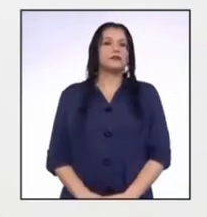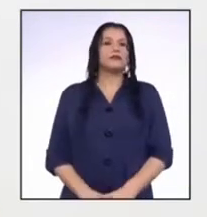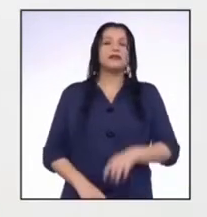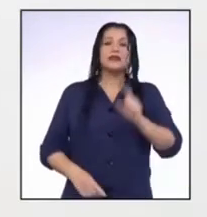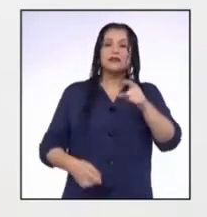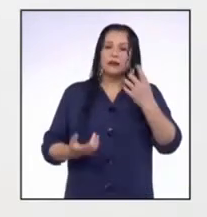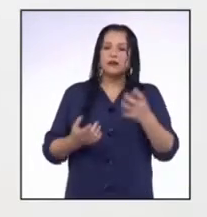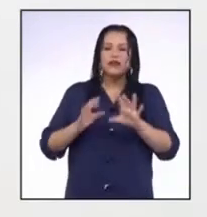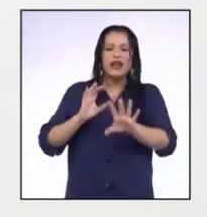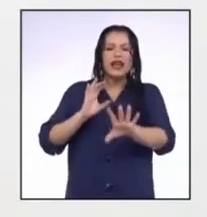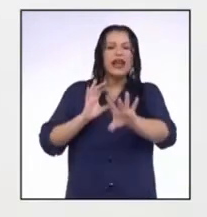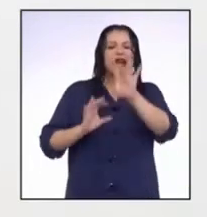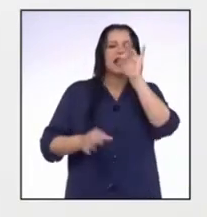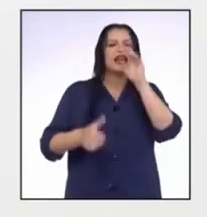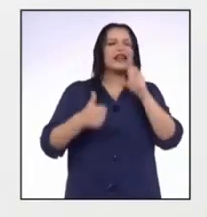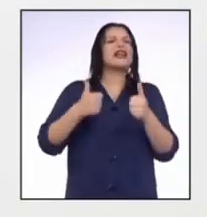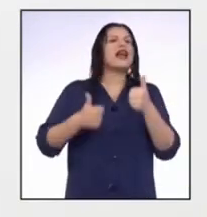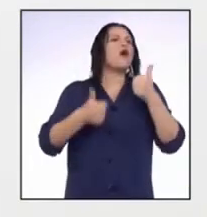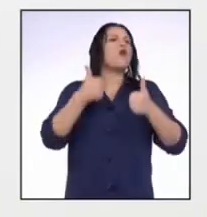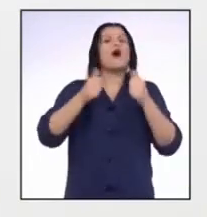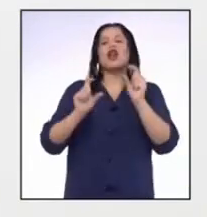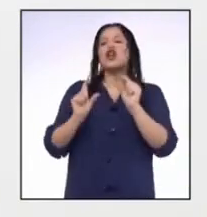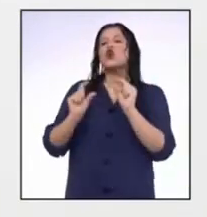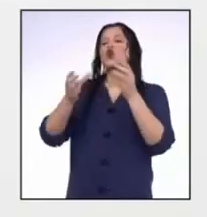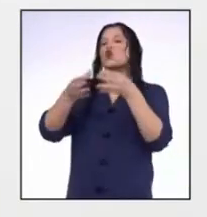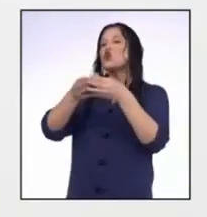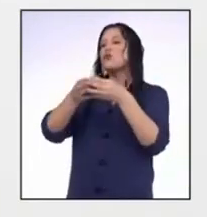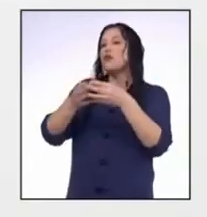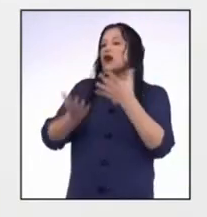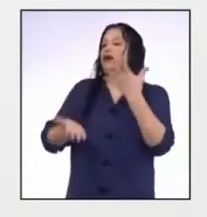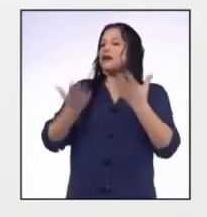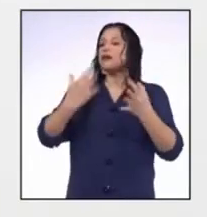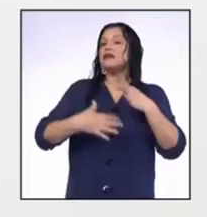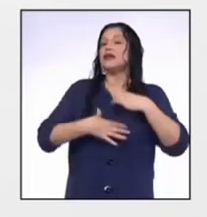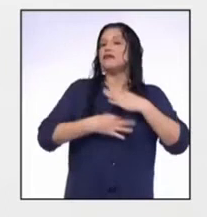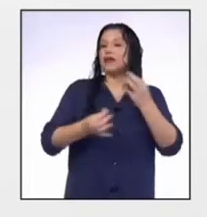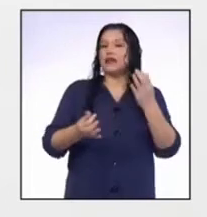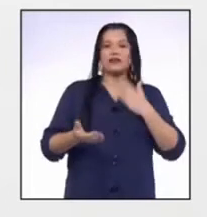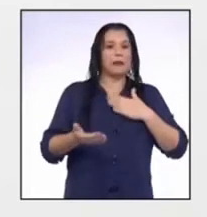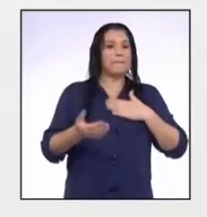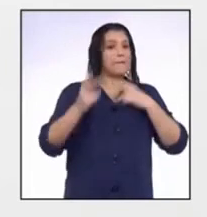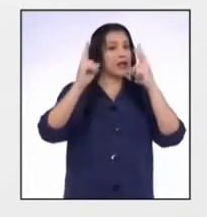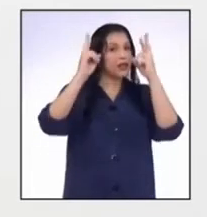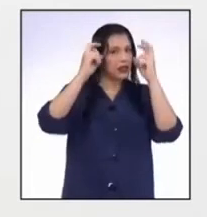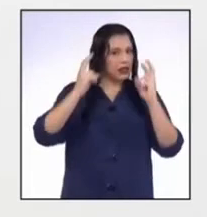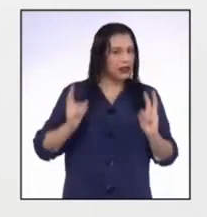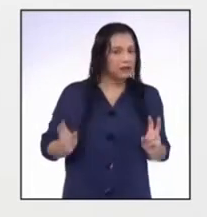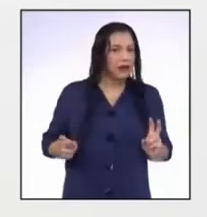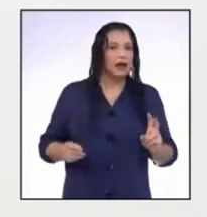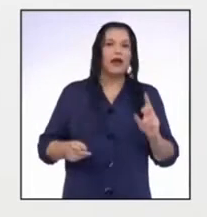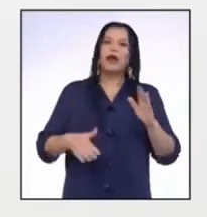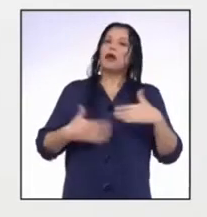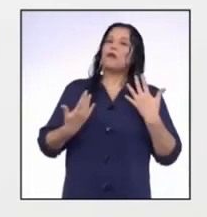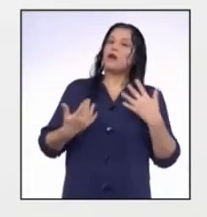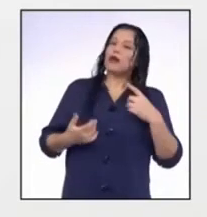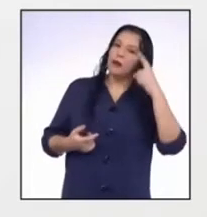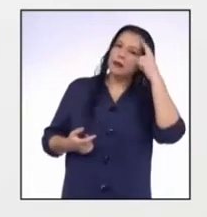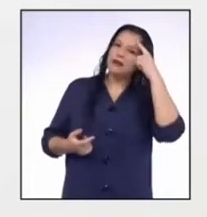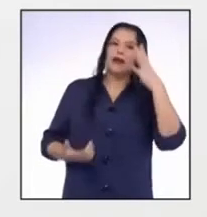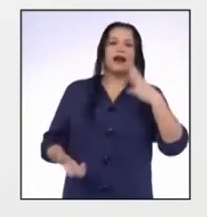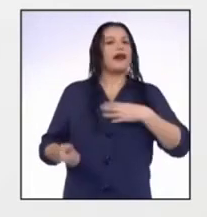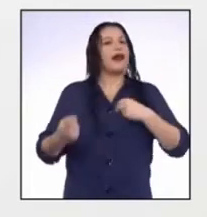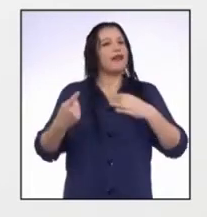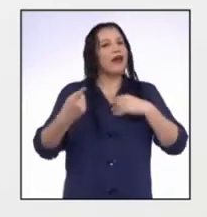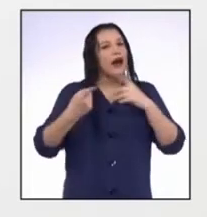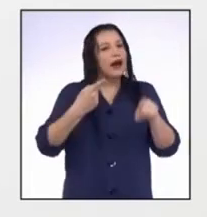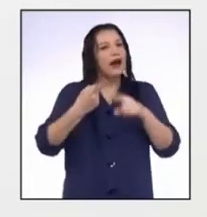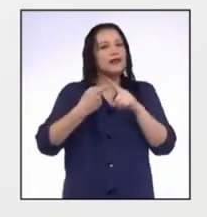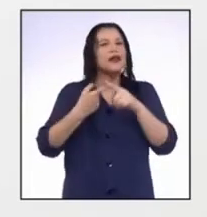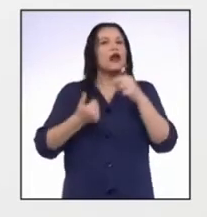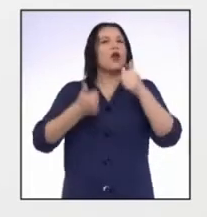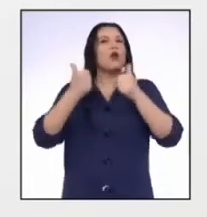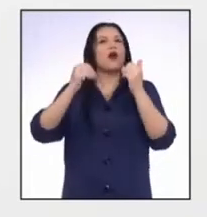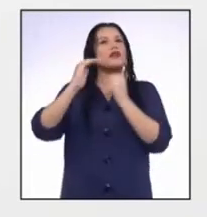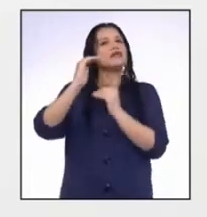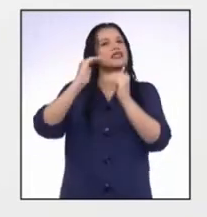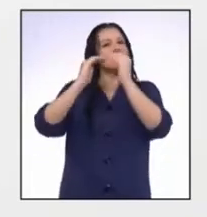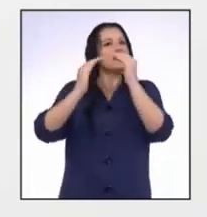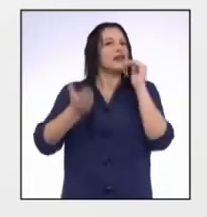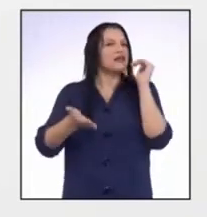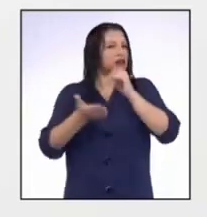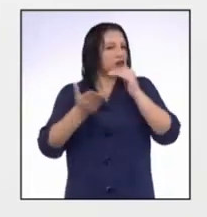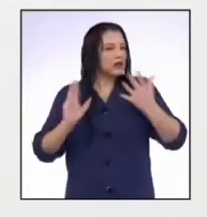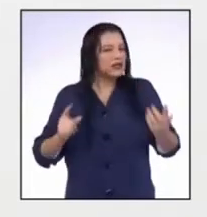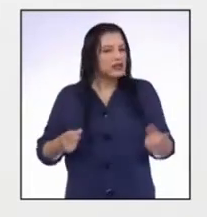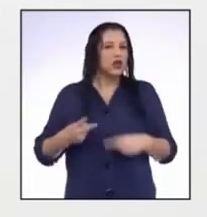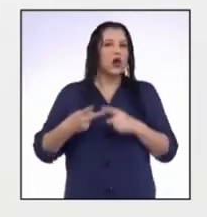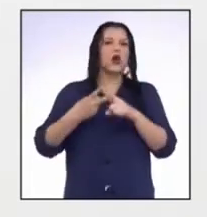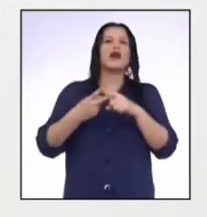debemos elegir una audiencia a la que le podría interesar el tema. Debemos considerar la edad, el nivel de educación,